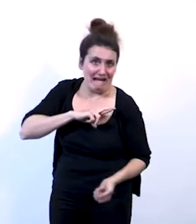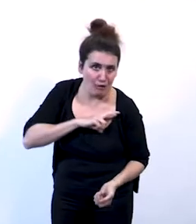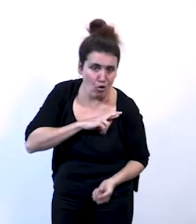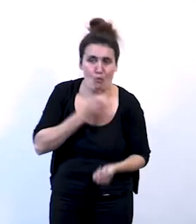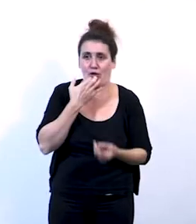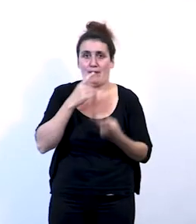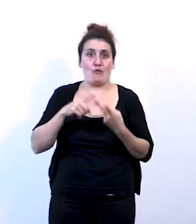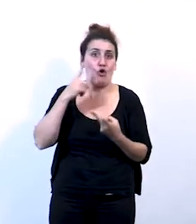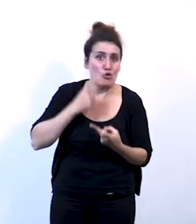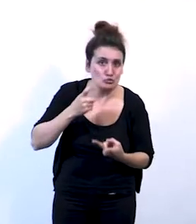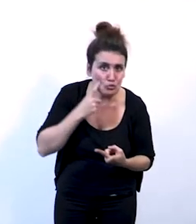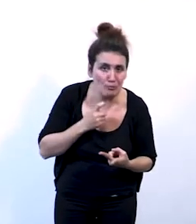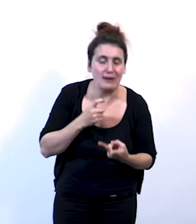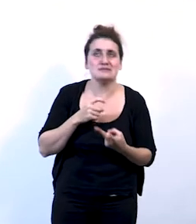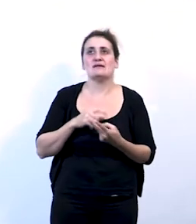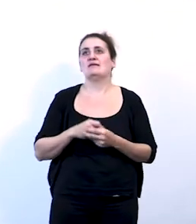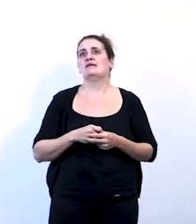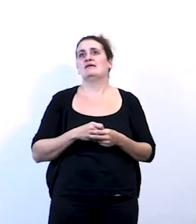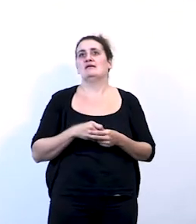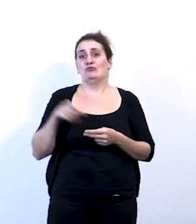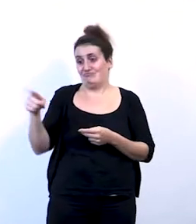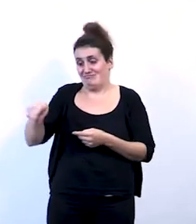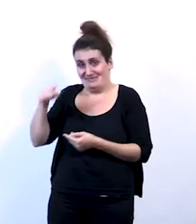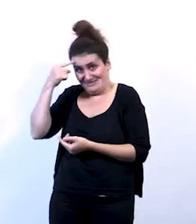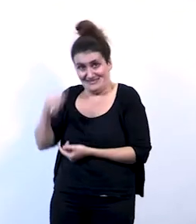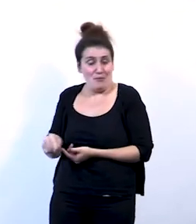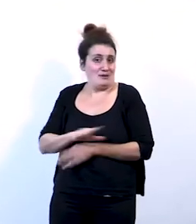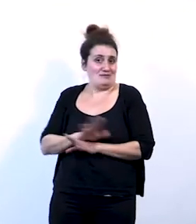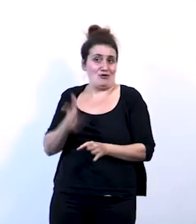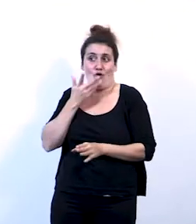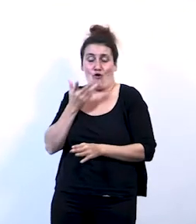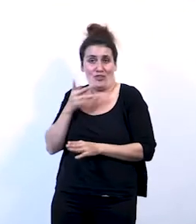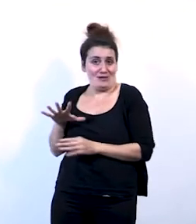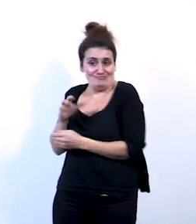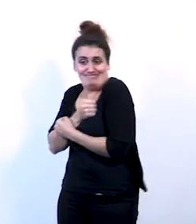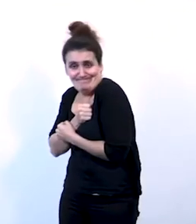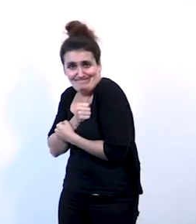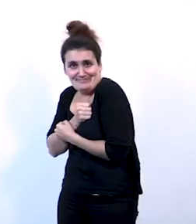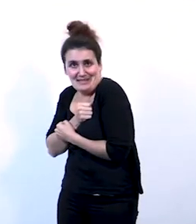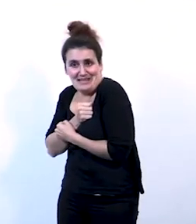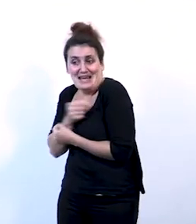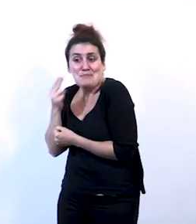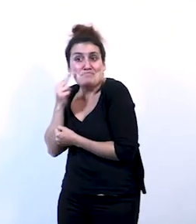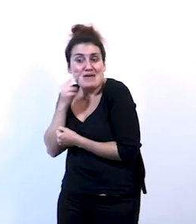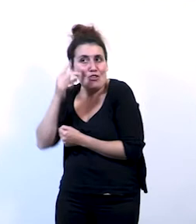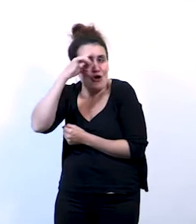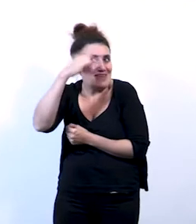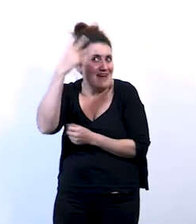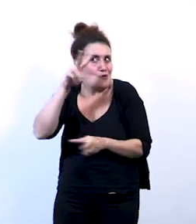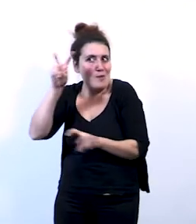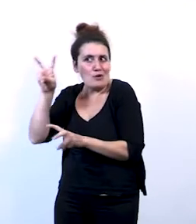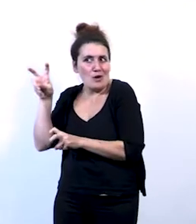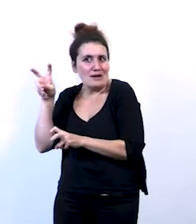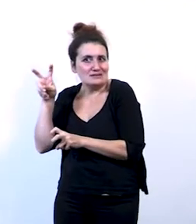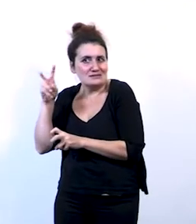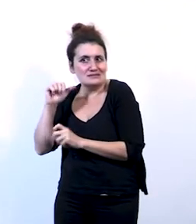las costumbres, que es lo que saben. Y les da miedo recibir ideas nuevas y empiezan a